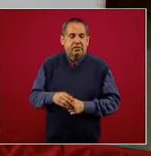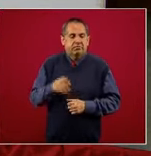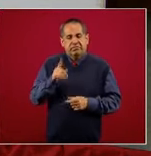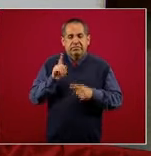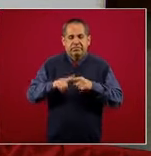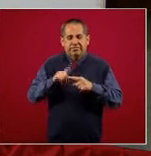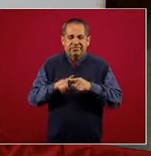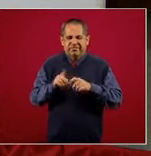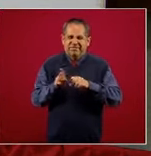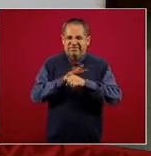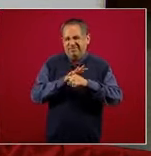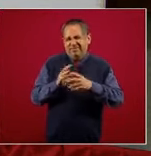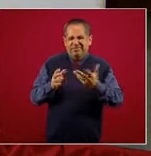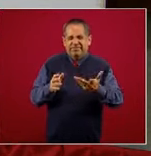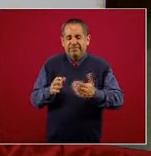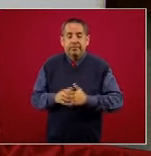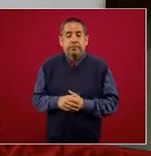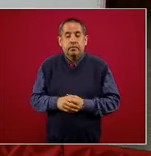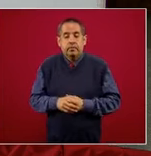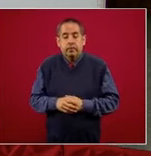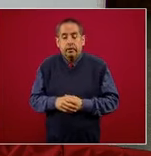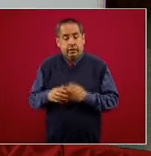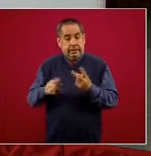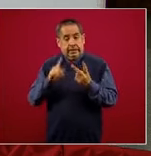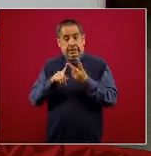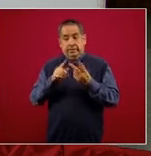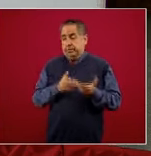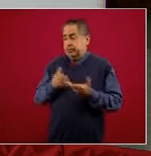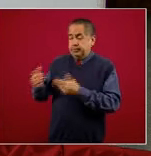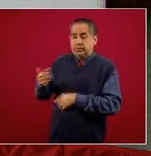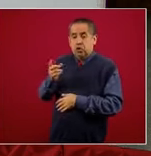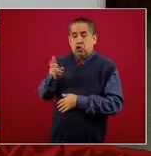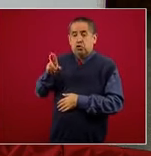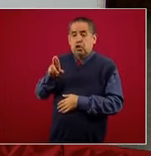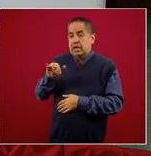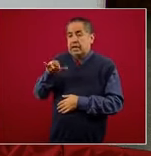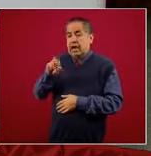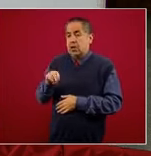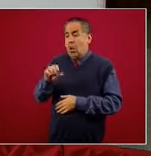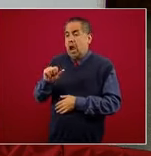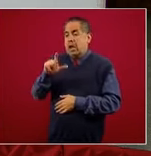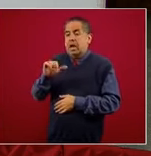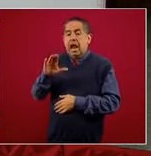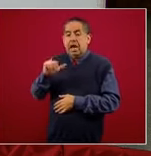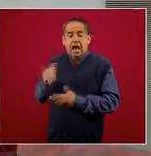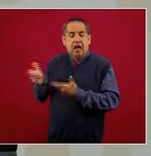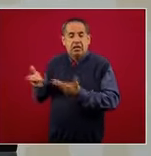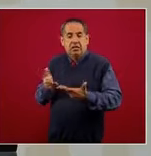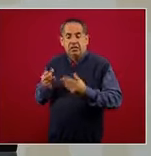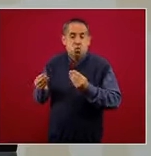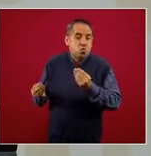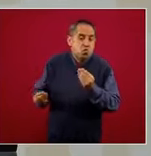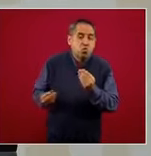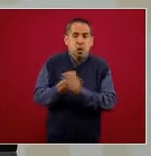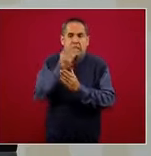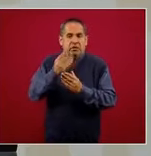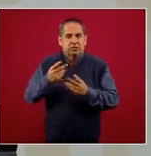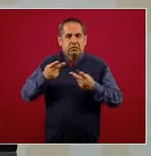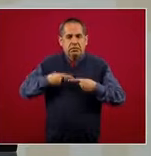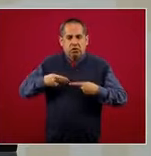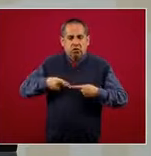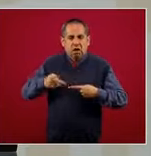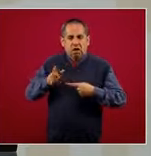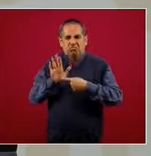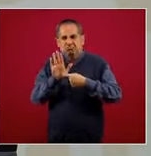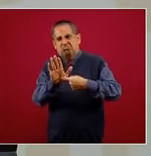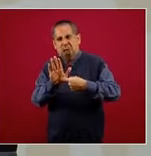nuevo coronavirus. Y el segundo componente, el doctor Ricardo Alcalá, nos va a presentar a nuevos